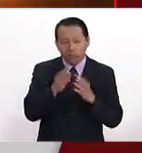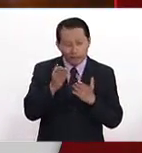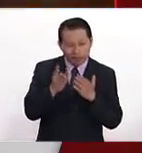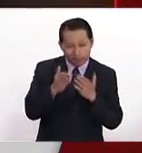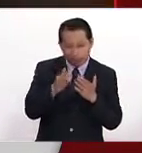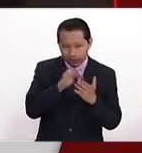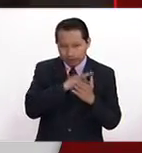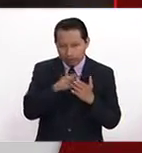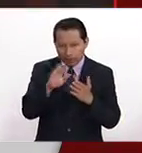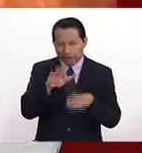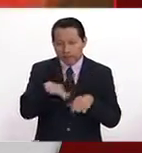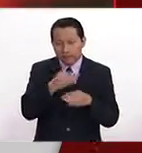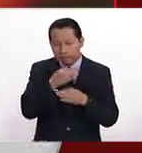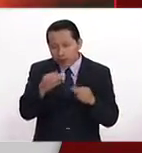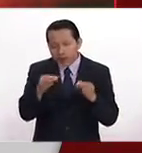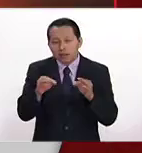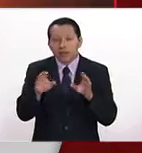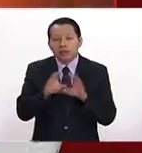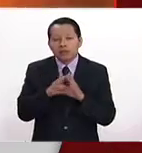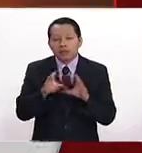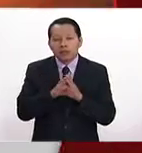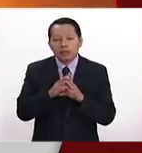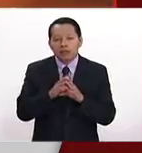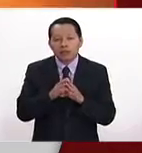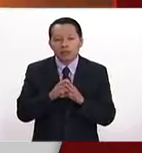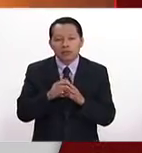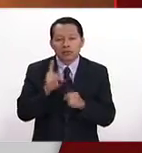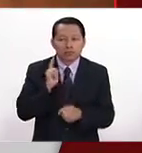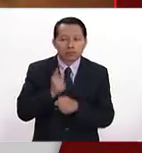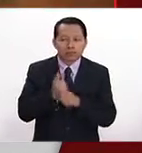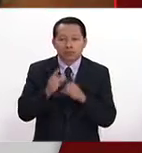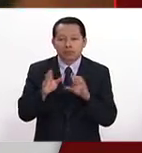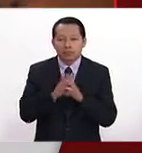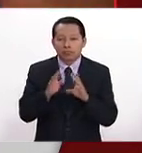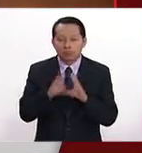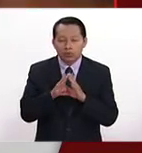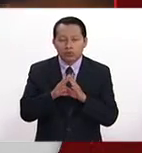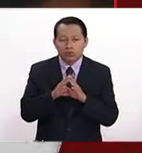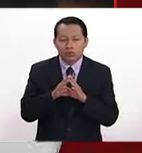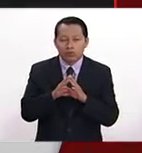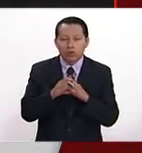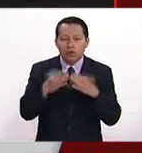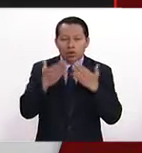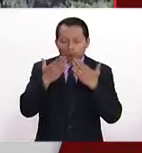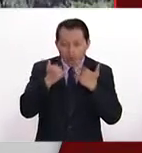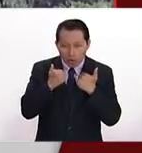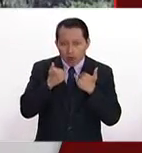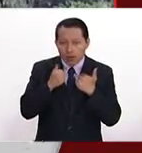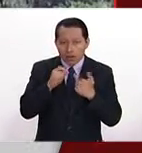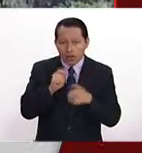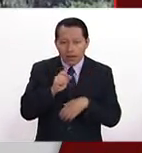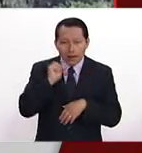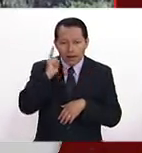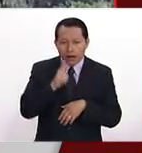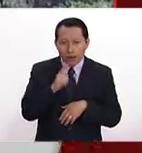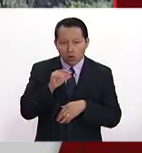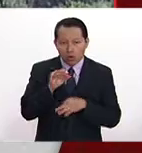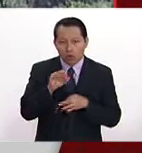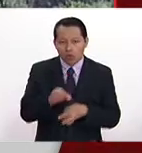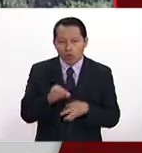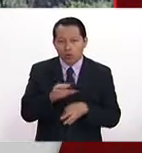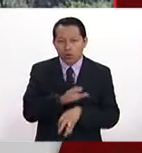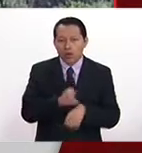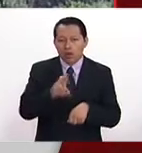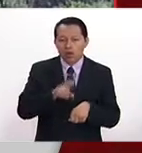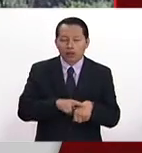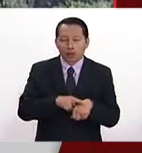esos pronunciamientos, pues nos dejan ver que no existe tampoco una estrategia y una